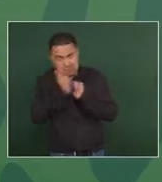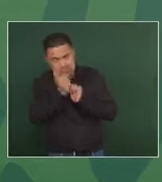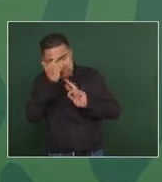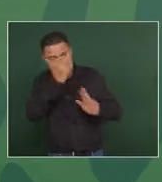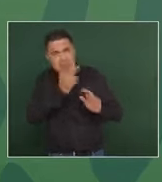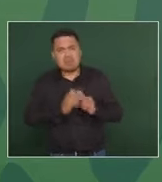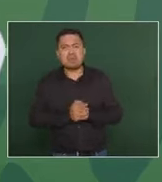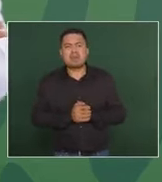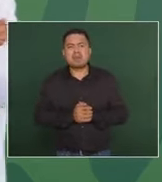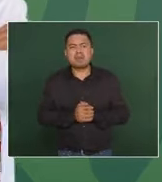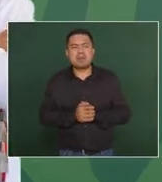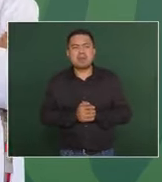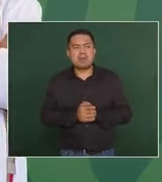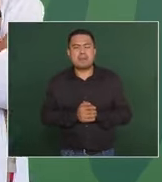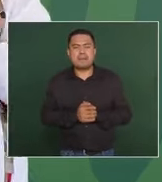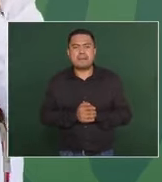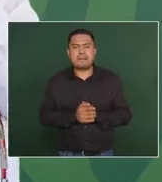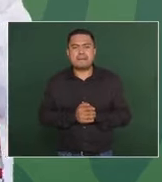tan